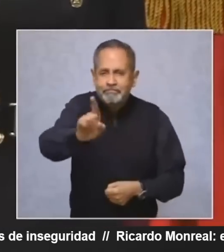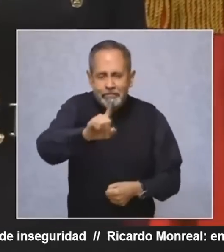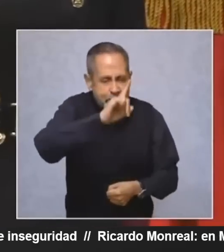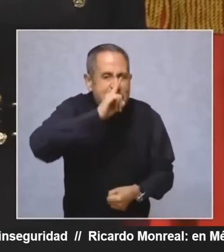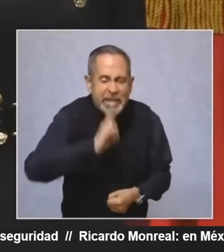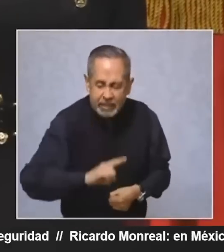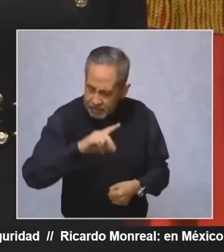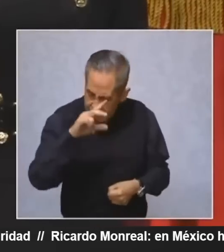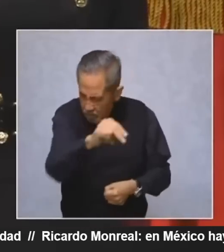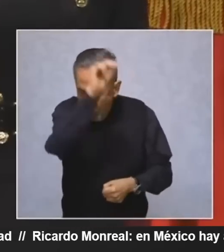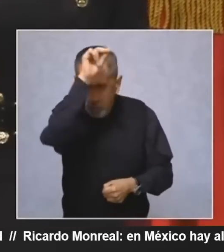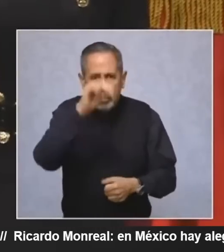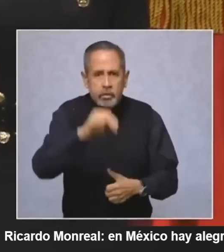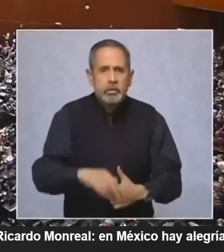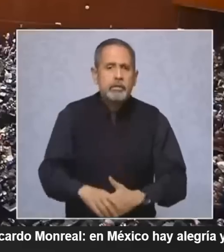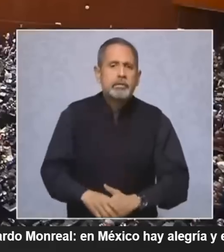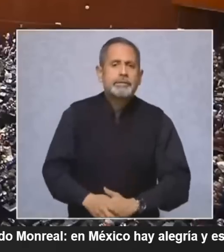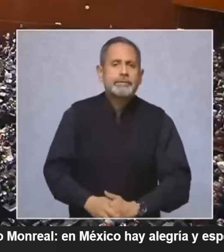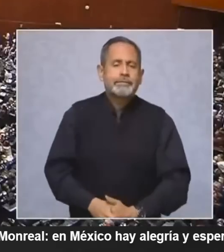mintiendo.